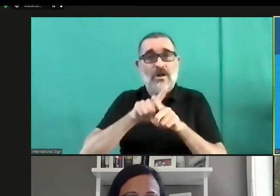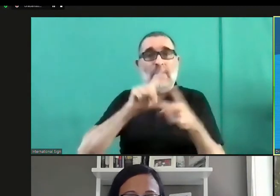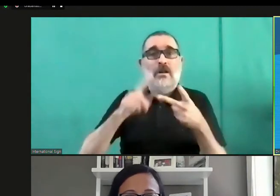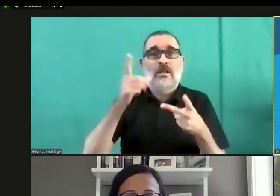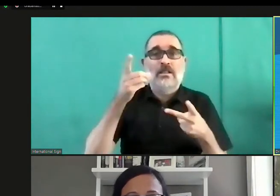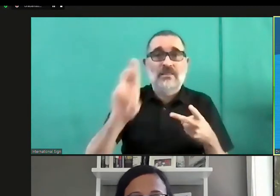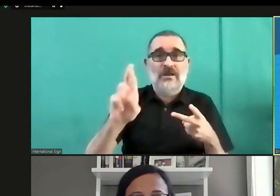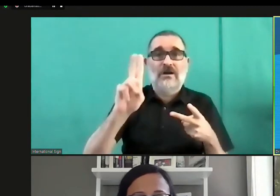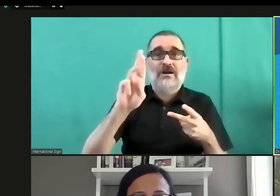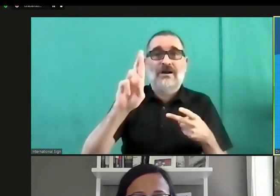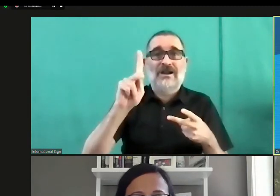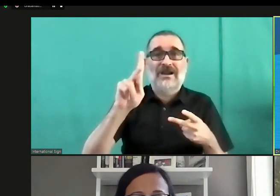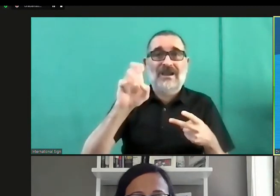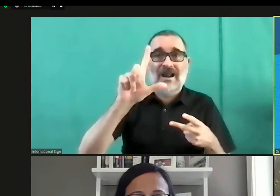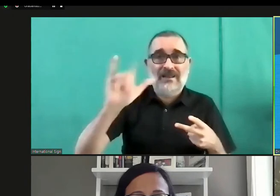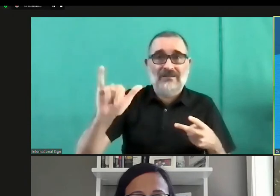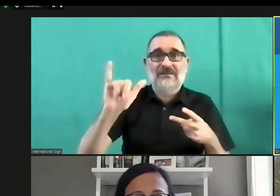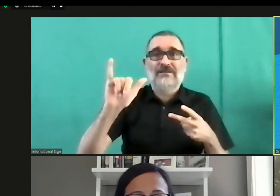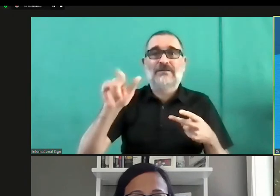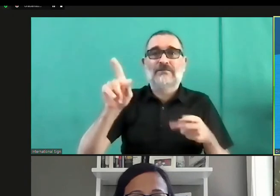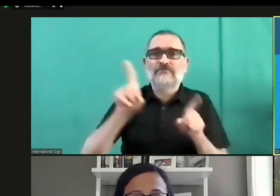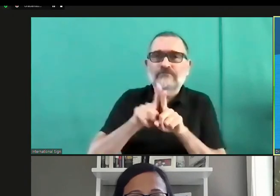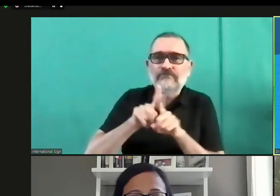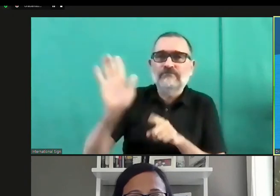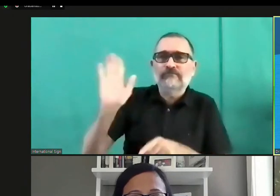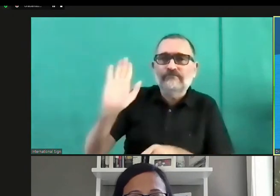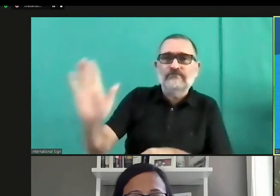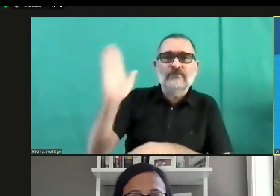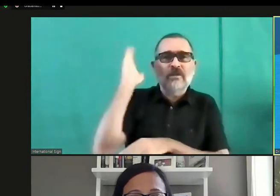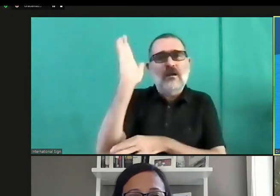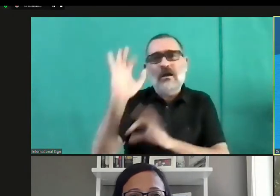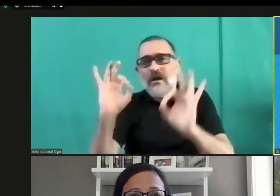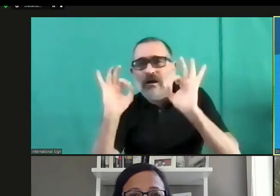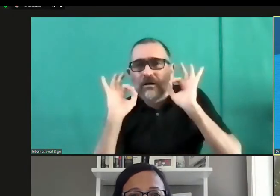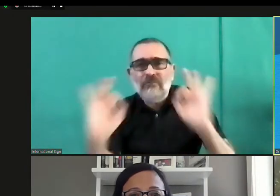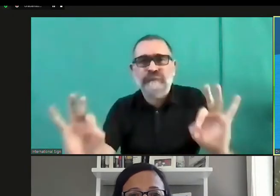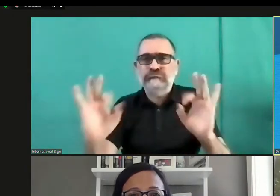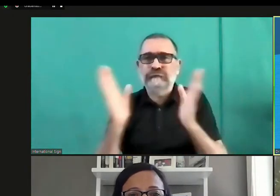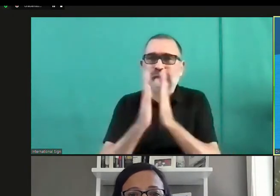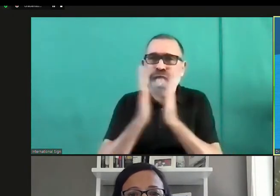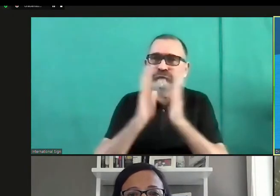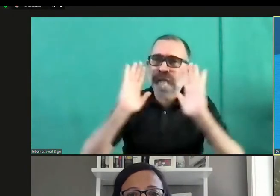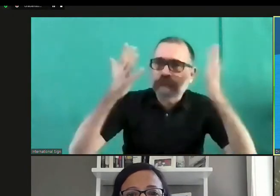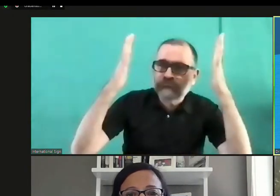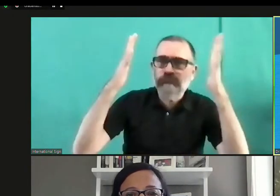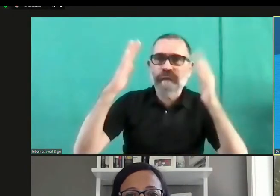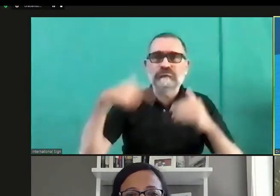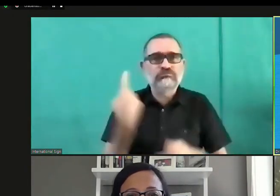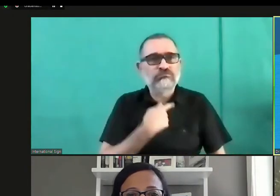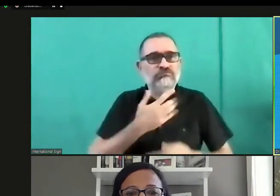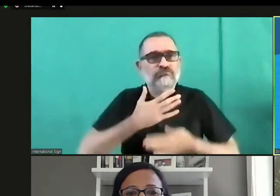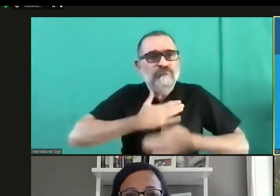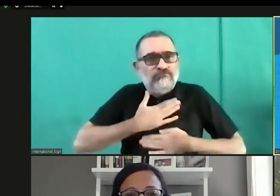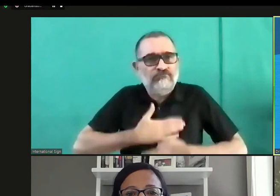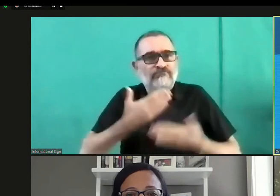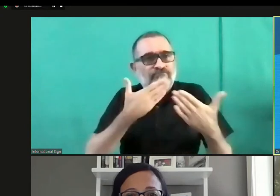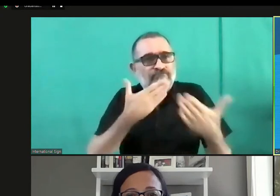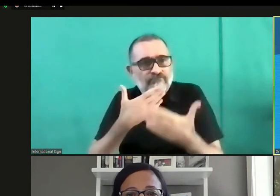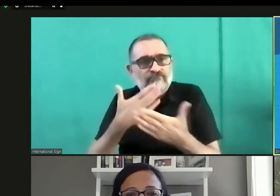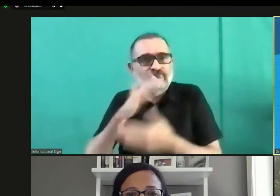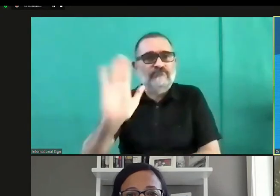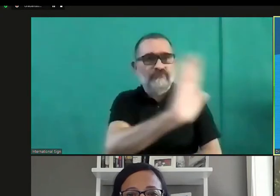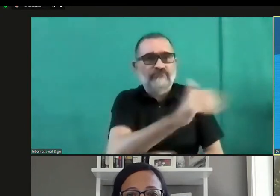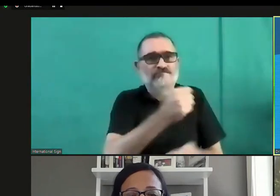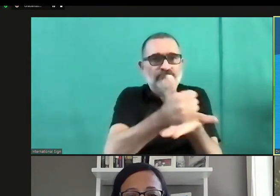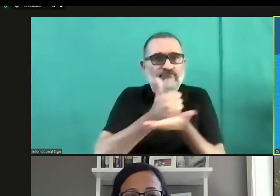y vamos a seguir tratando de contestar todas las preguntas planteadas estamos en una coyuntura increíble y hay muchas